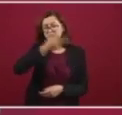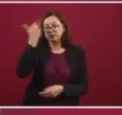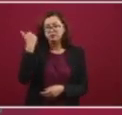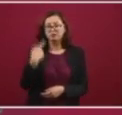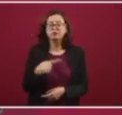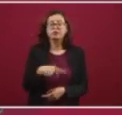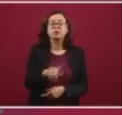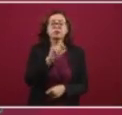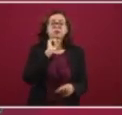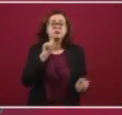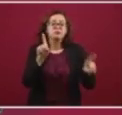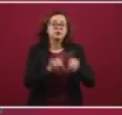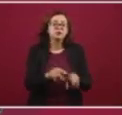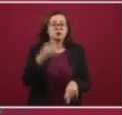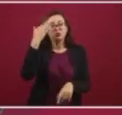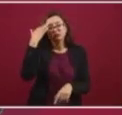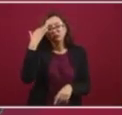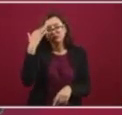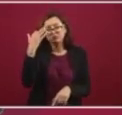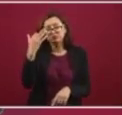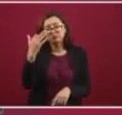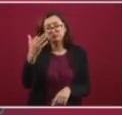rápido, expedito.